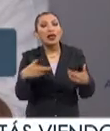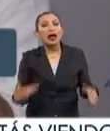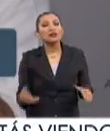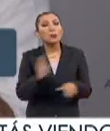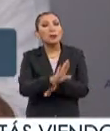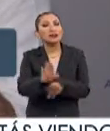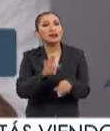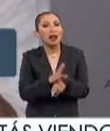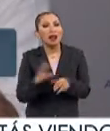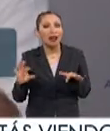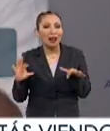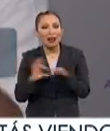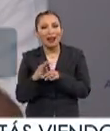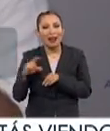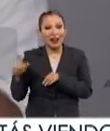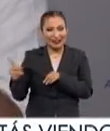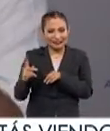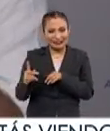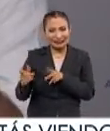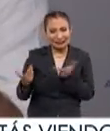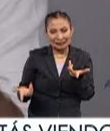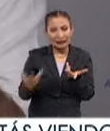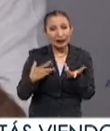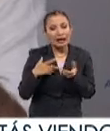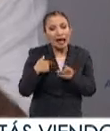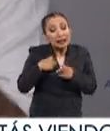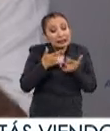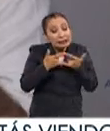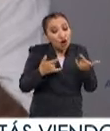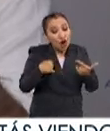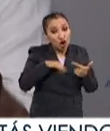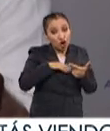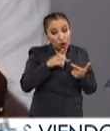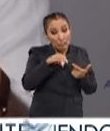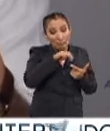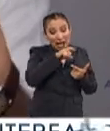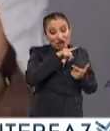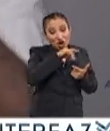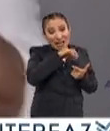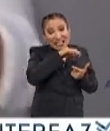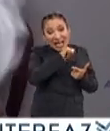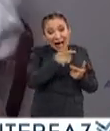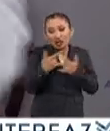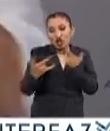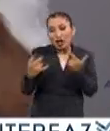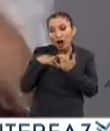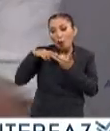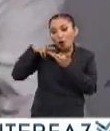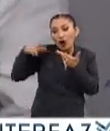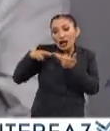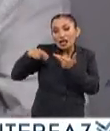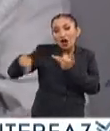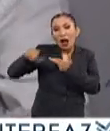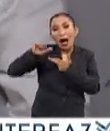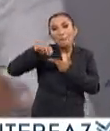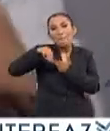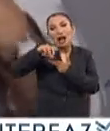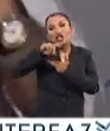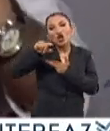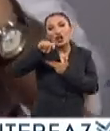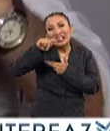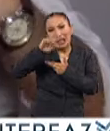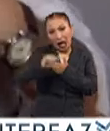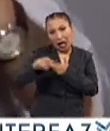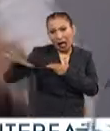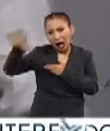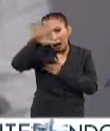con Brasil, ¿sí? Entonces, nuestra historia de la Amazonía es de alguna manera la historia de la región amazónica. O sea,